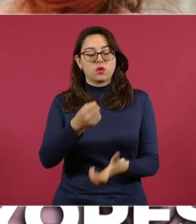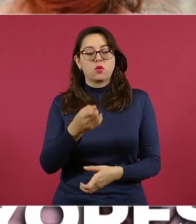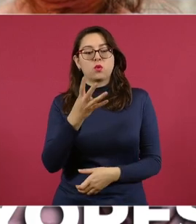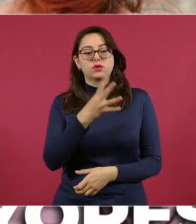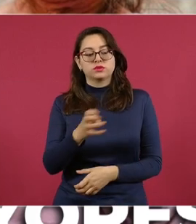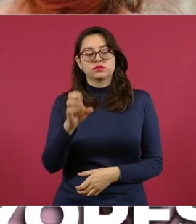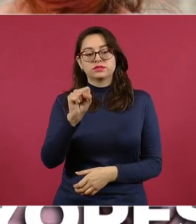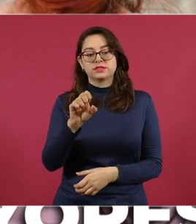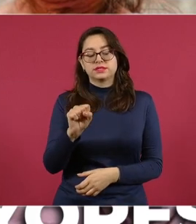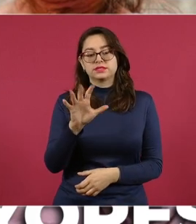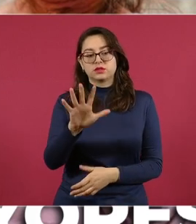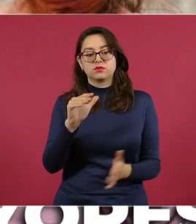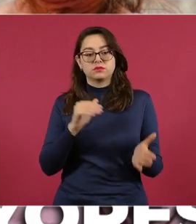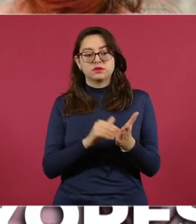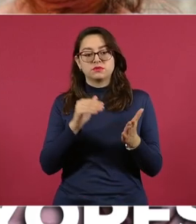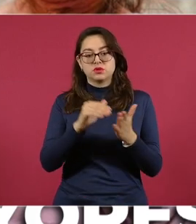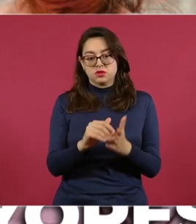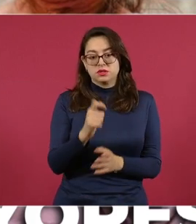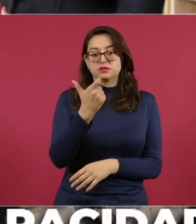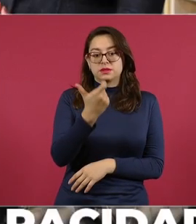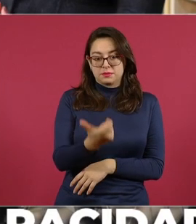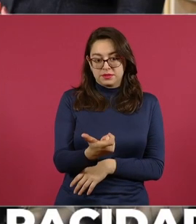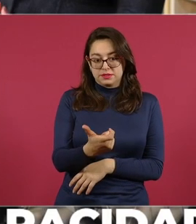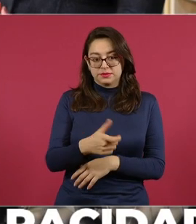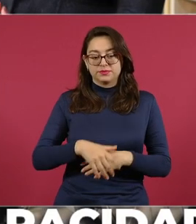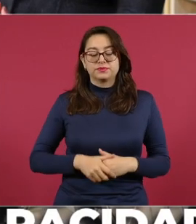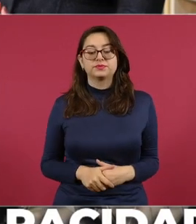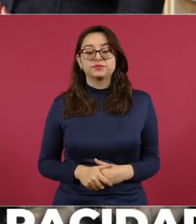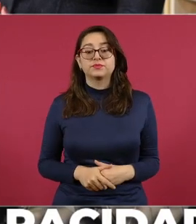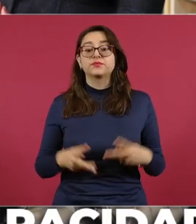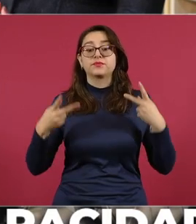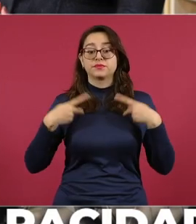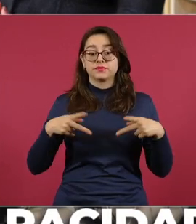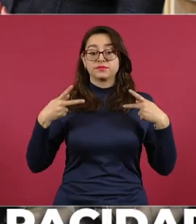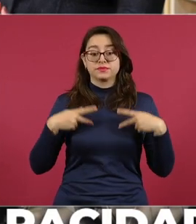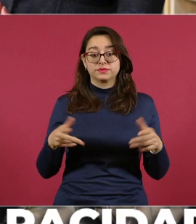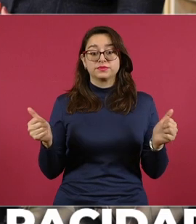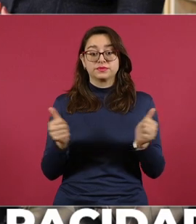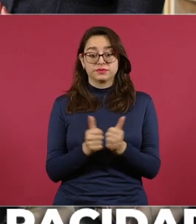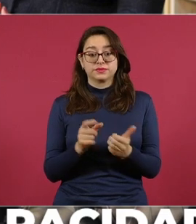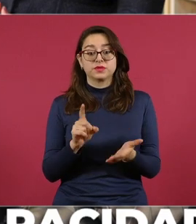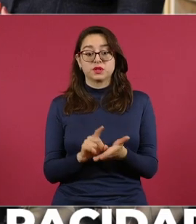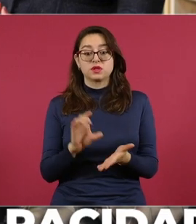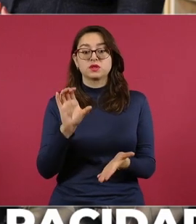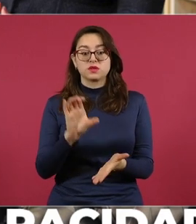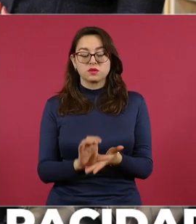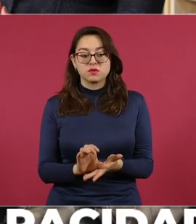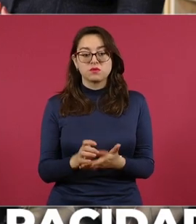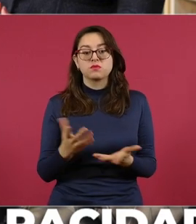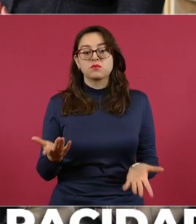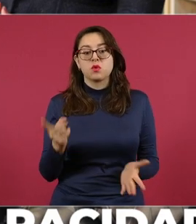Adelante. En el caso de los derechohabientes, personas con discapacidad,